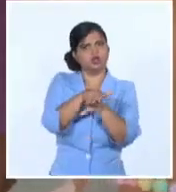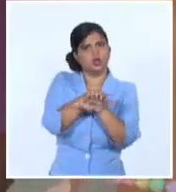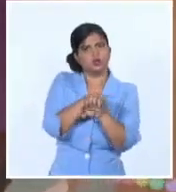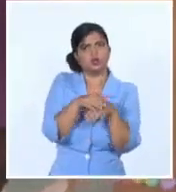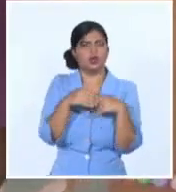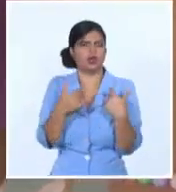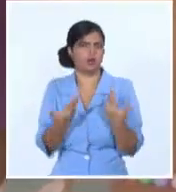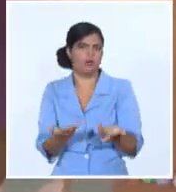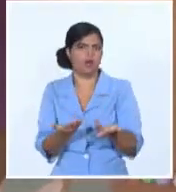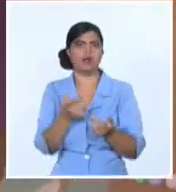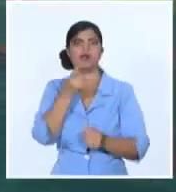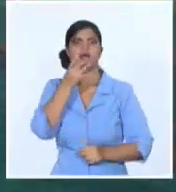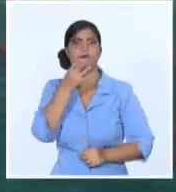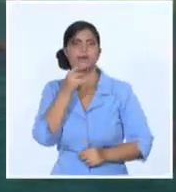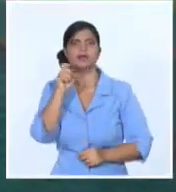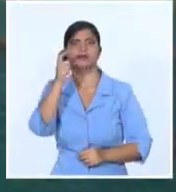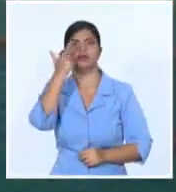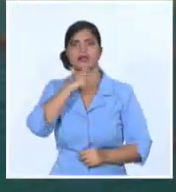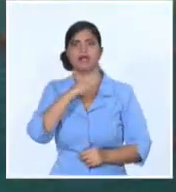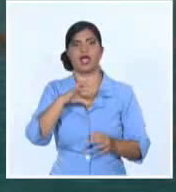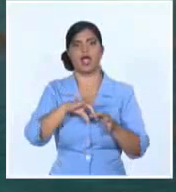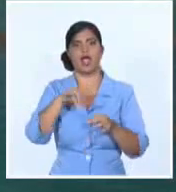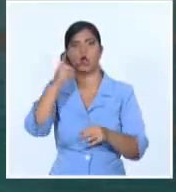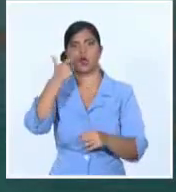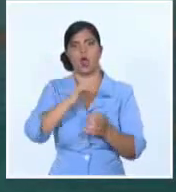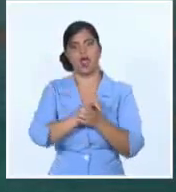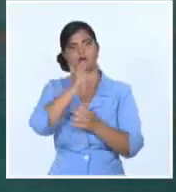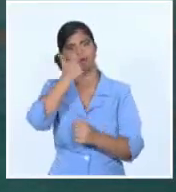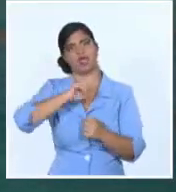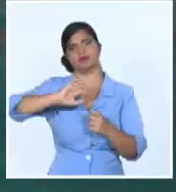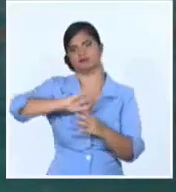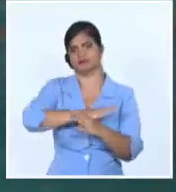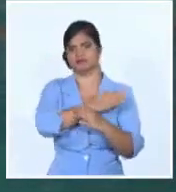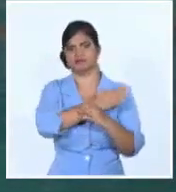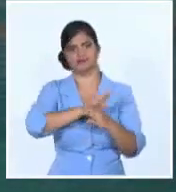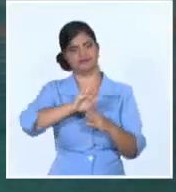y el caray. En ese otro. Naturaleza secreta para el canal cubano de noticias.